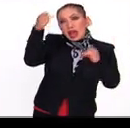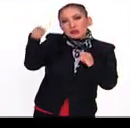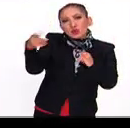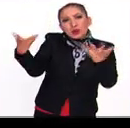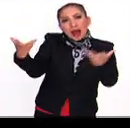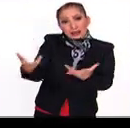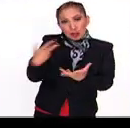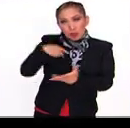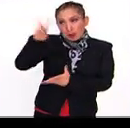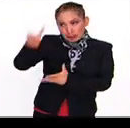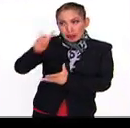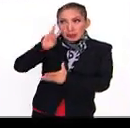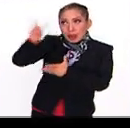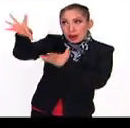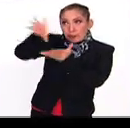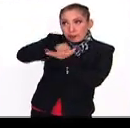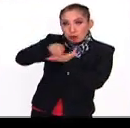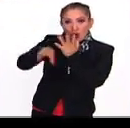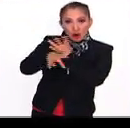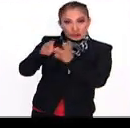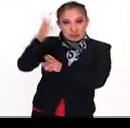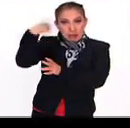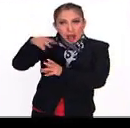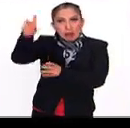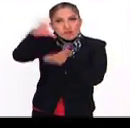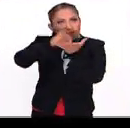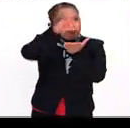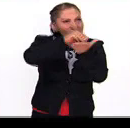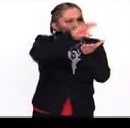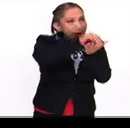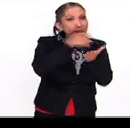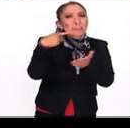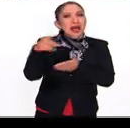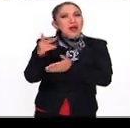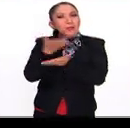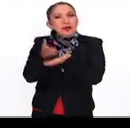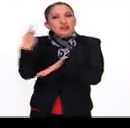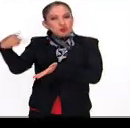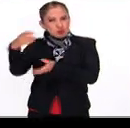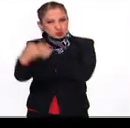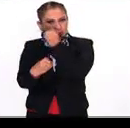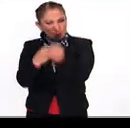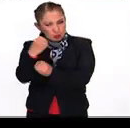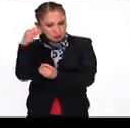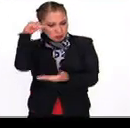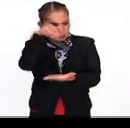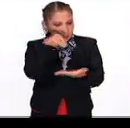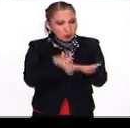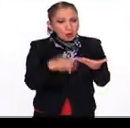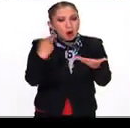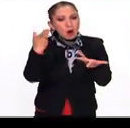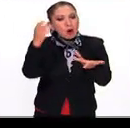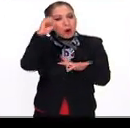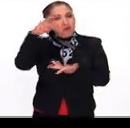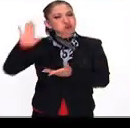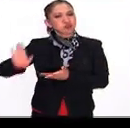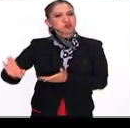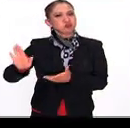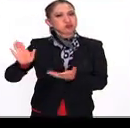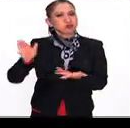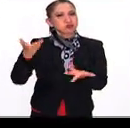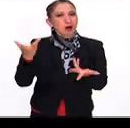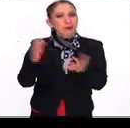una ficción real, es un artista viajero, pero lo que la obra contiene es un comentario basado en